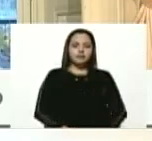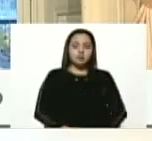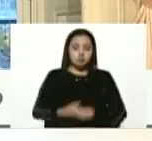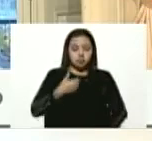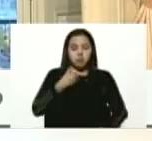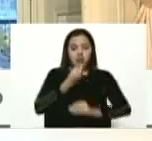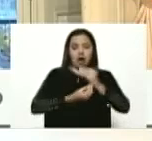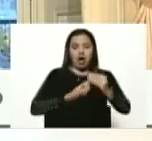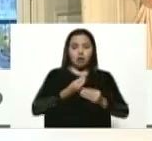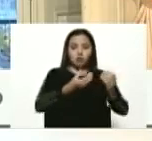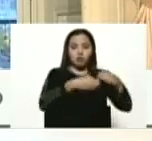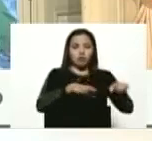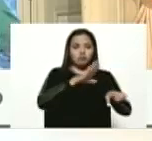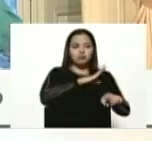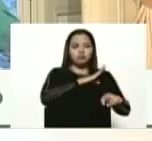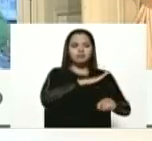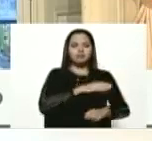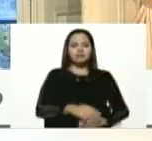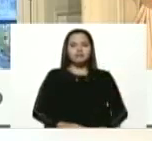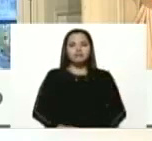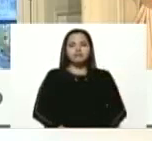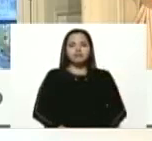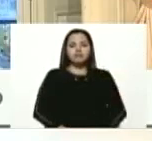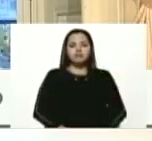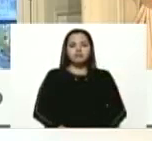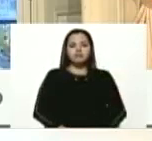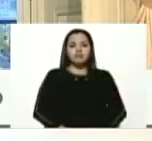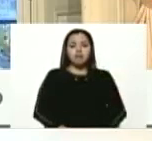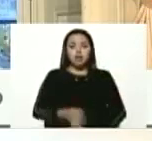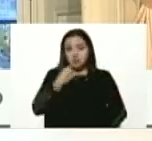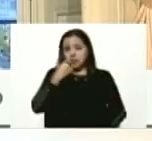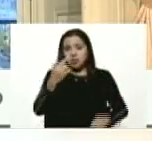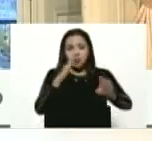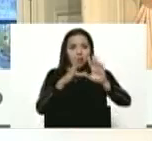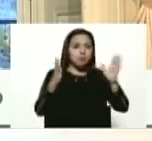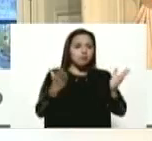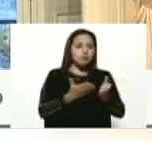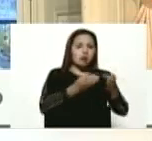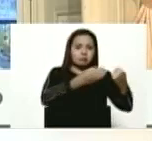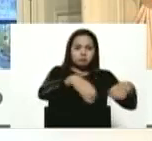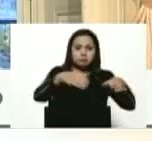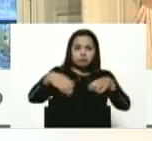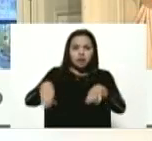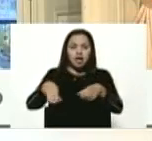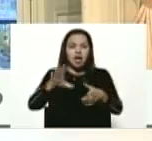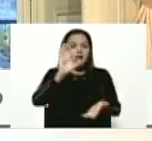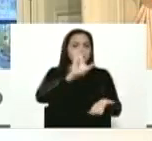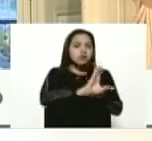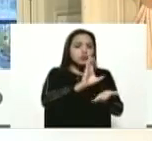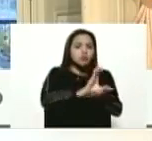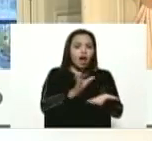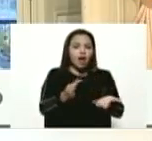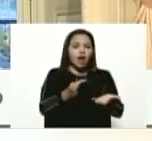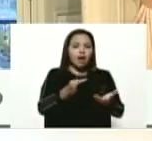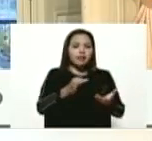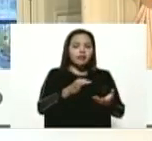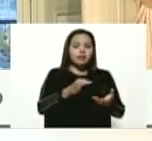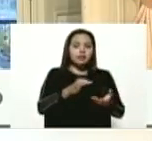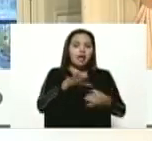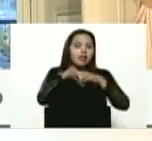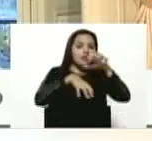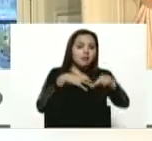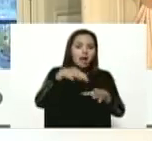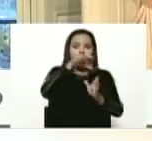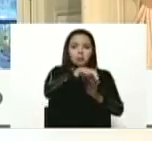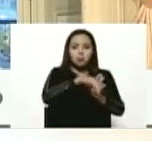huevito. Y así digo todo el mundo en la agricultura urbana, ¿verdad? Su